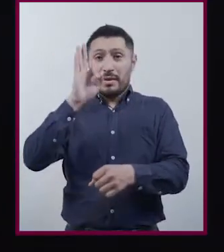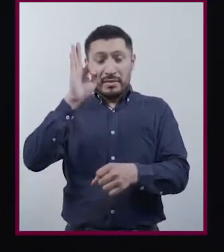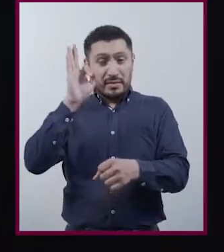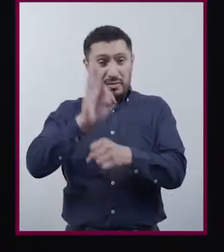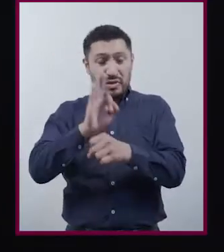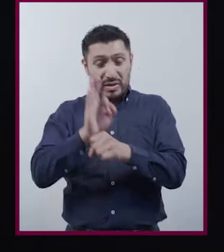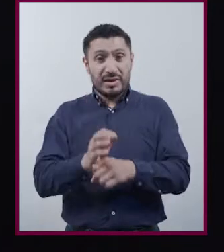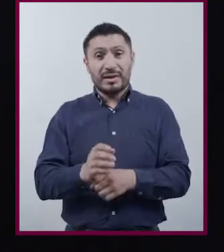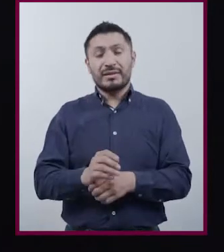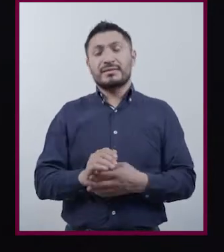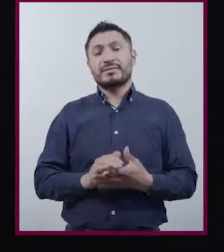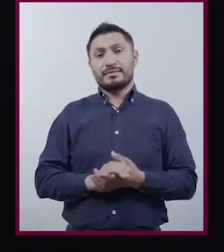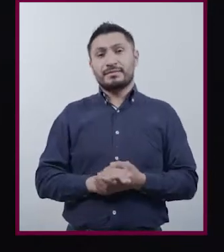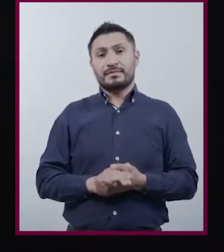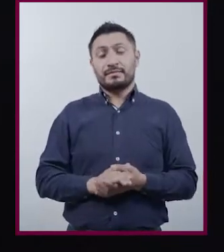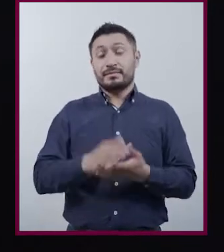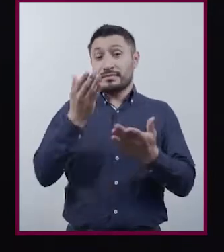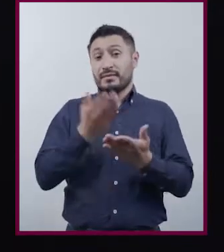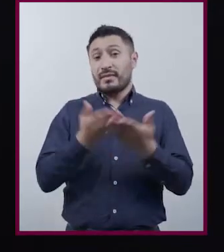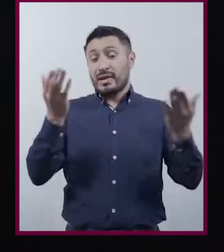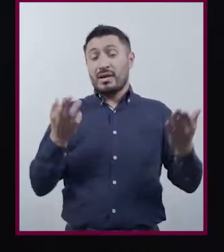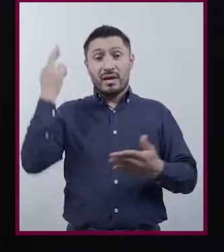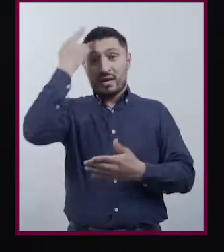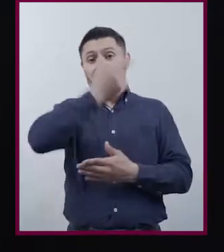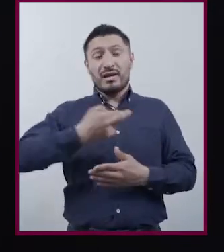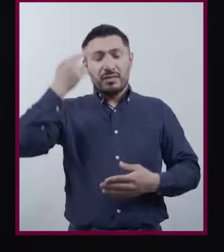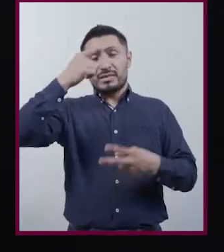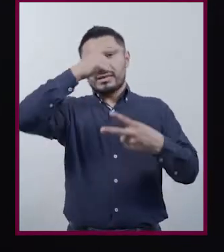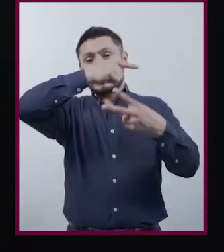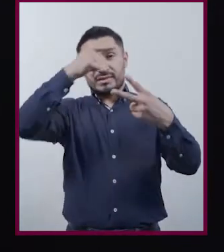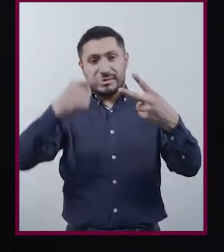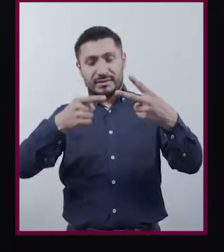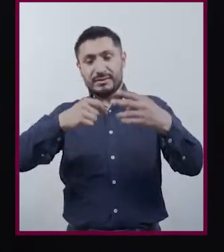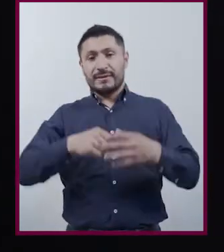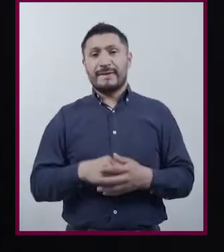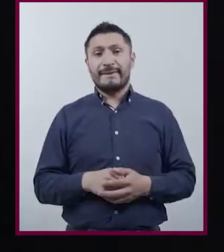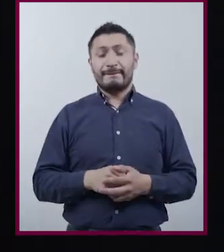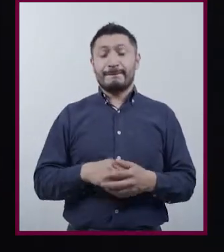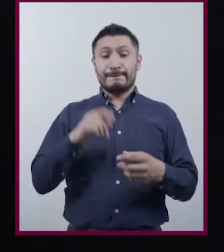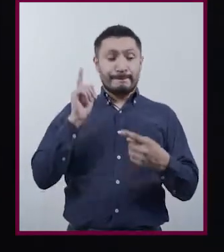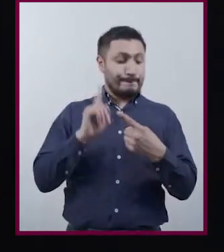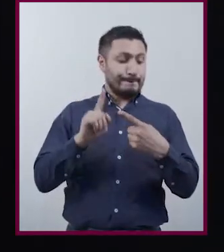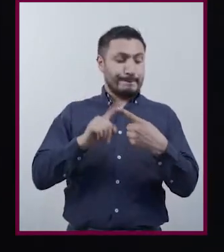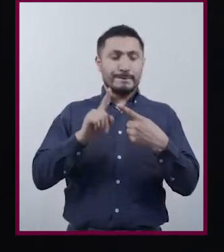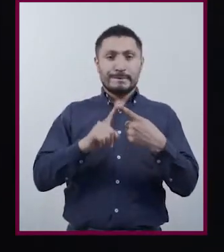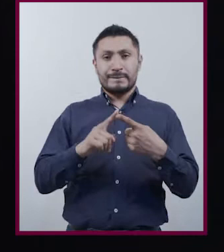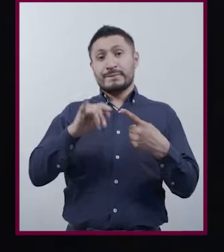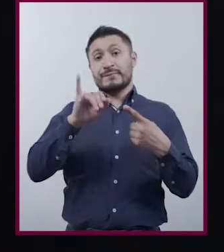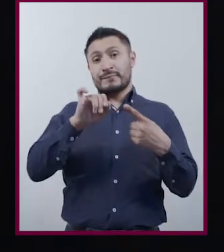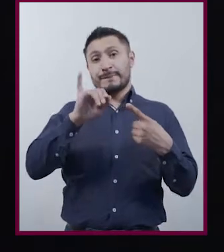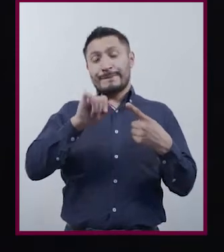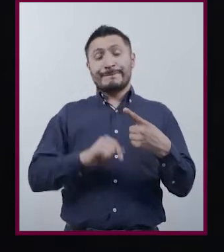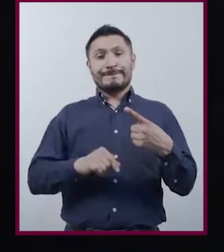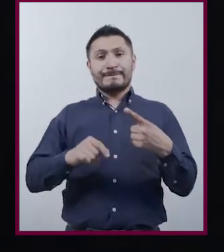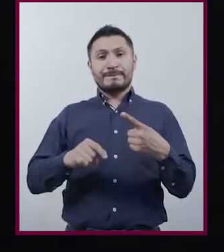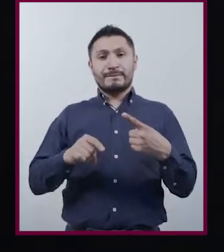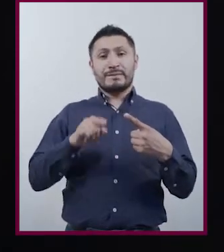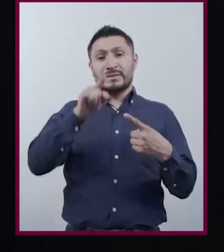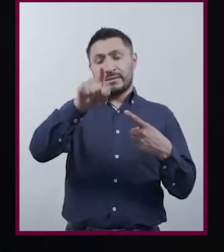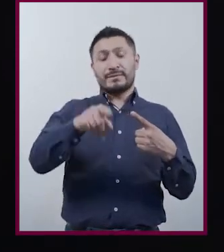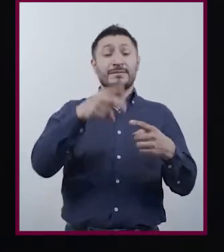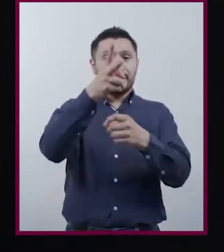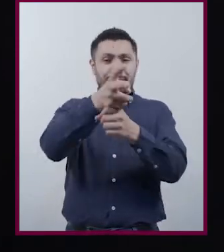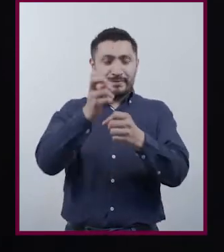Canán, vamos a revisar a continuación con dos objetivos muy claros. El primero, por supuesto, es antojarte a que lo